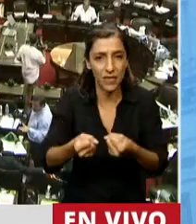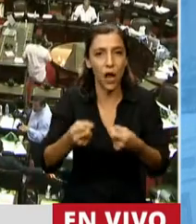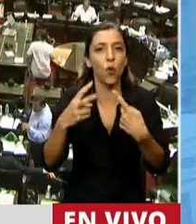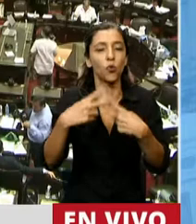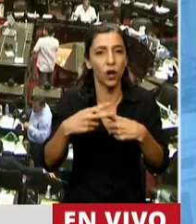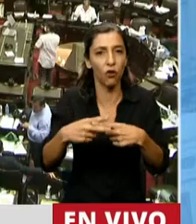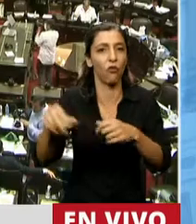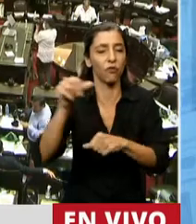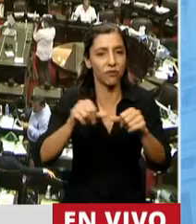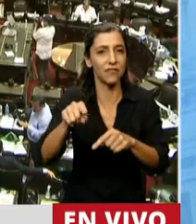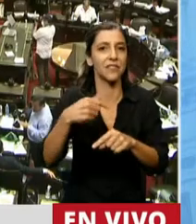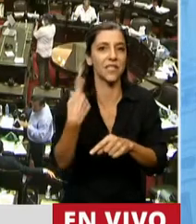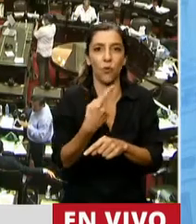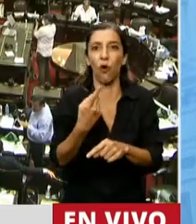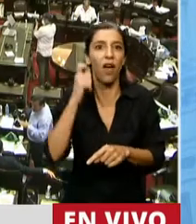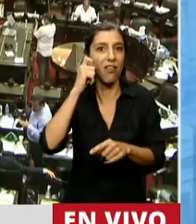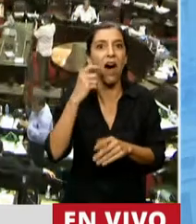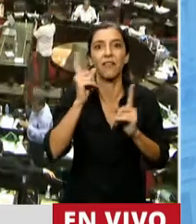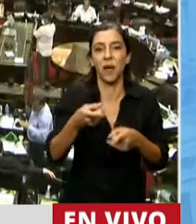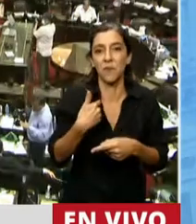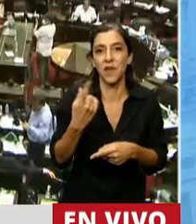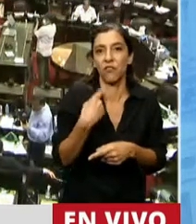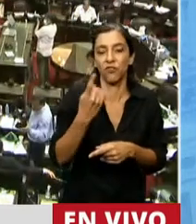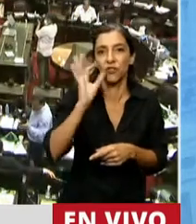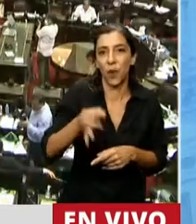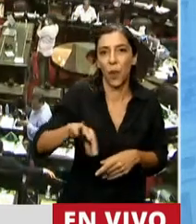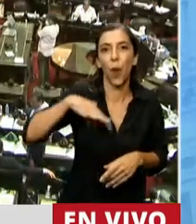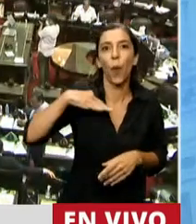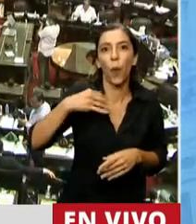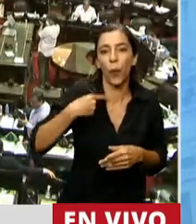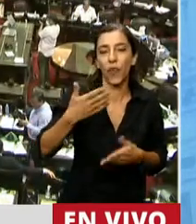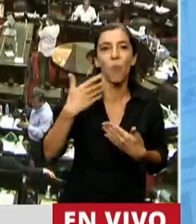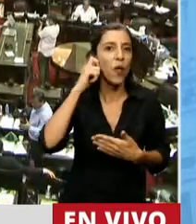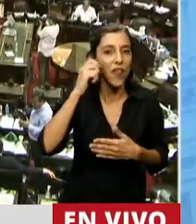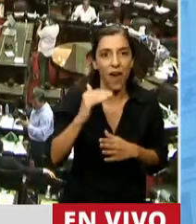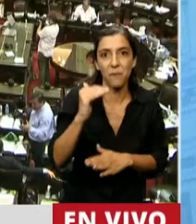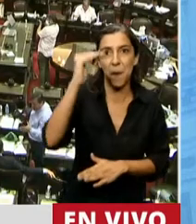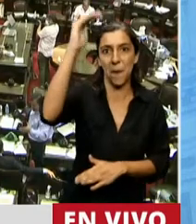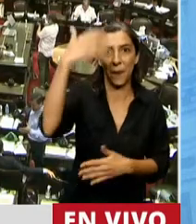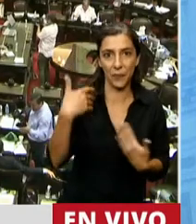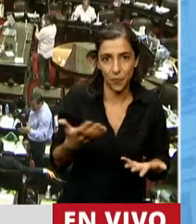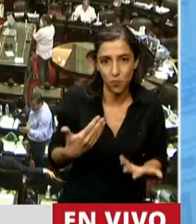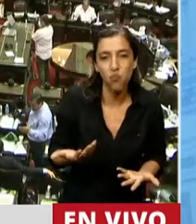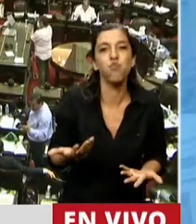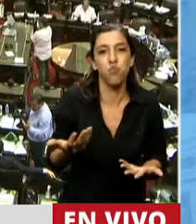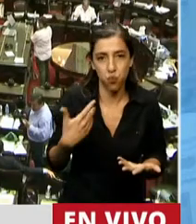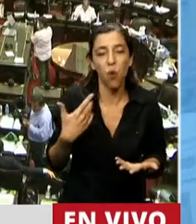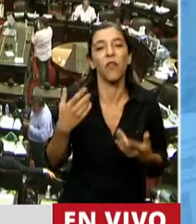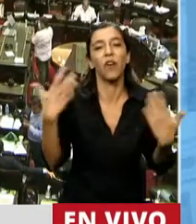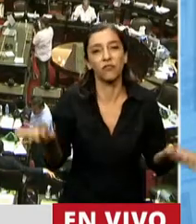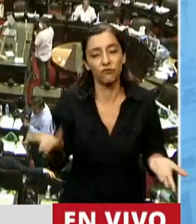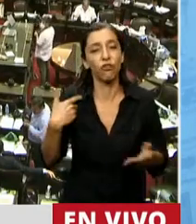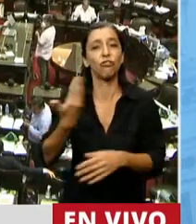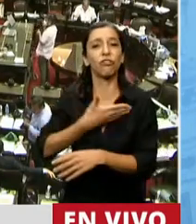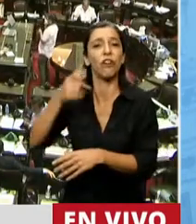Aumenta la proporción de la población inactiva, aumenta la cantidad de años que uno puede vivir sin trabajar, después de jubilarse. ¿Cuál es entonces la sugerencia del